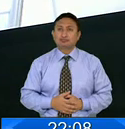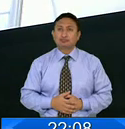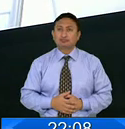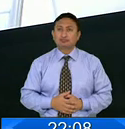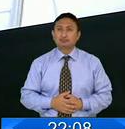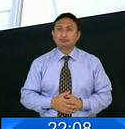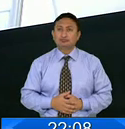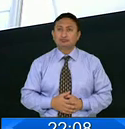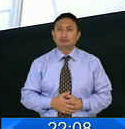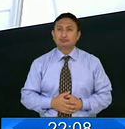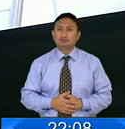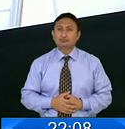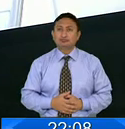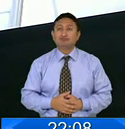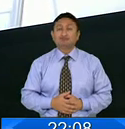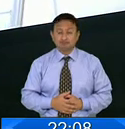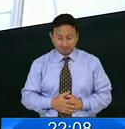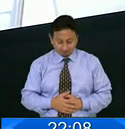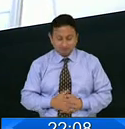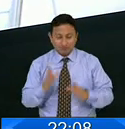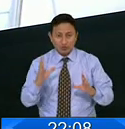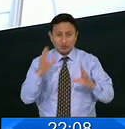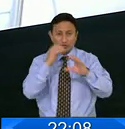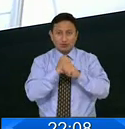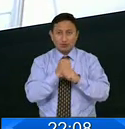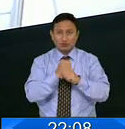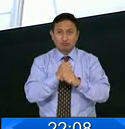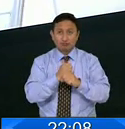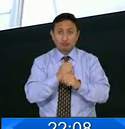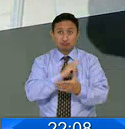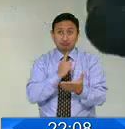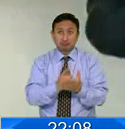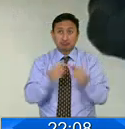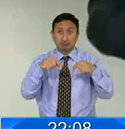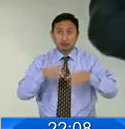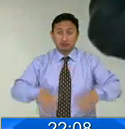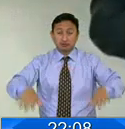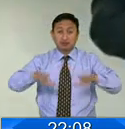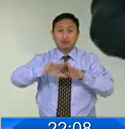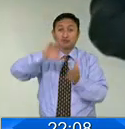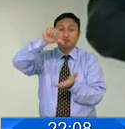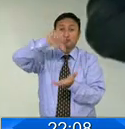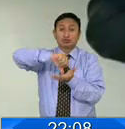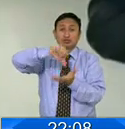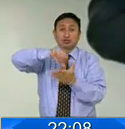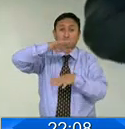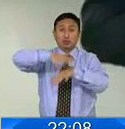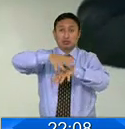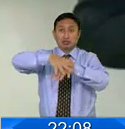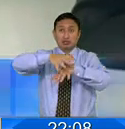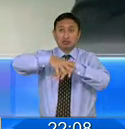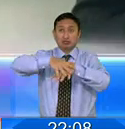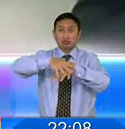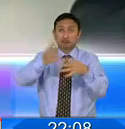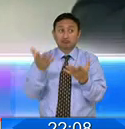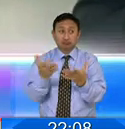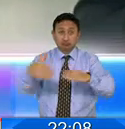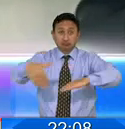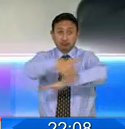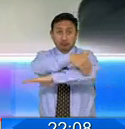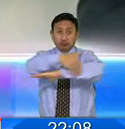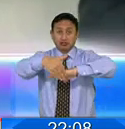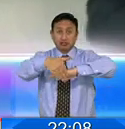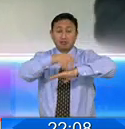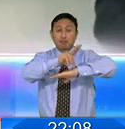Hola, ¿qué tal? Buenas noches. Efectivamente, nos encontramos en pleno casco central de la ciudad de Machala, específicamente en las